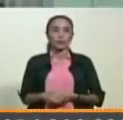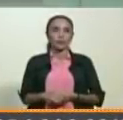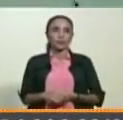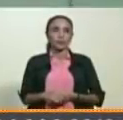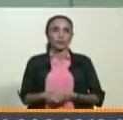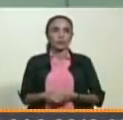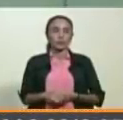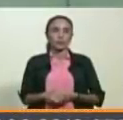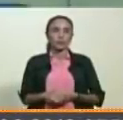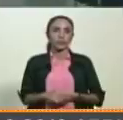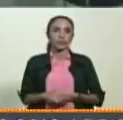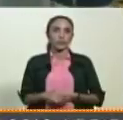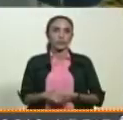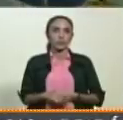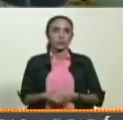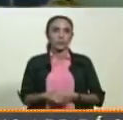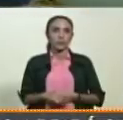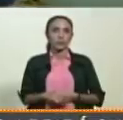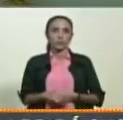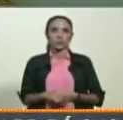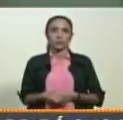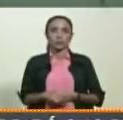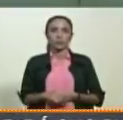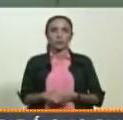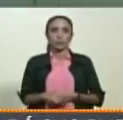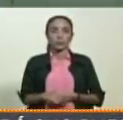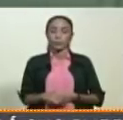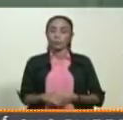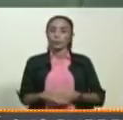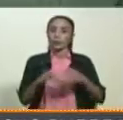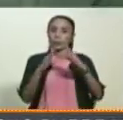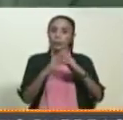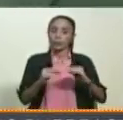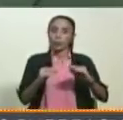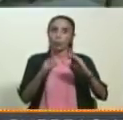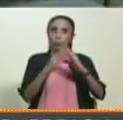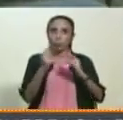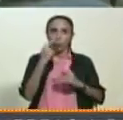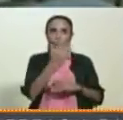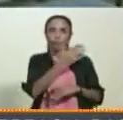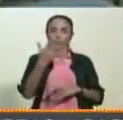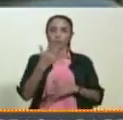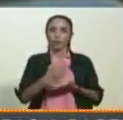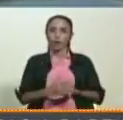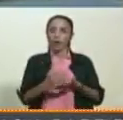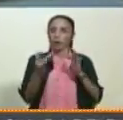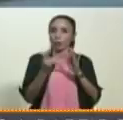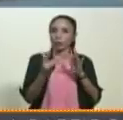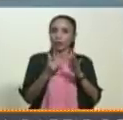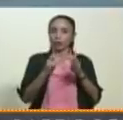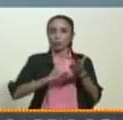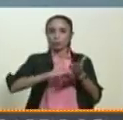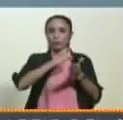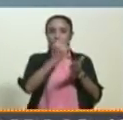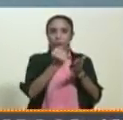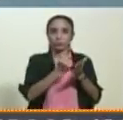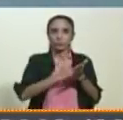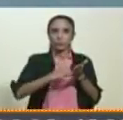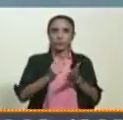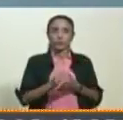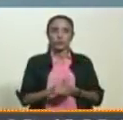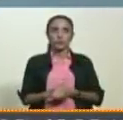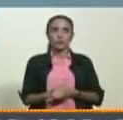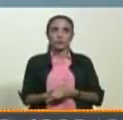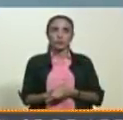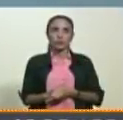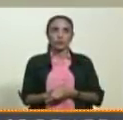descongestionar y desconcentrar todo lo que va a ser en la parte de la CHET, el Hospital Enrique Tejera, y la Maternidad del